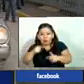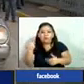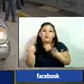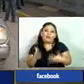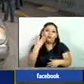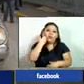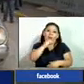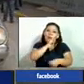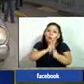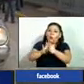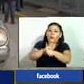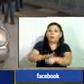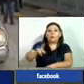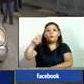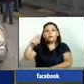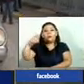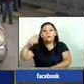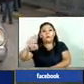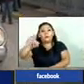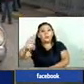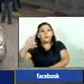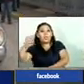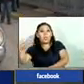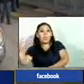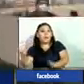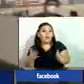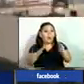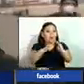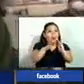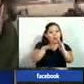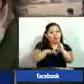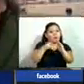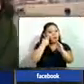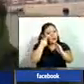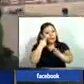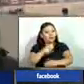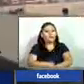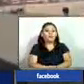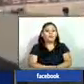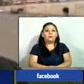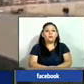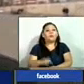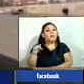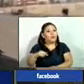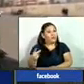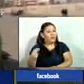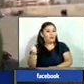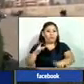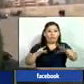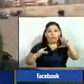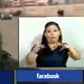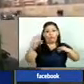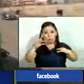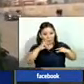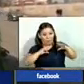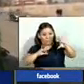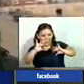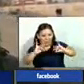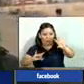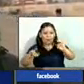-19 y más de 10.000 en cuarentena preventiva Estamos puestos en riesgo y además estamos en la situación en